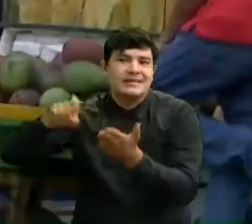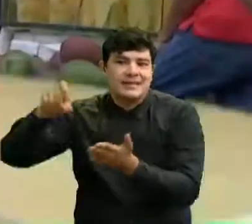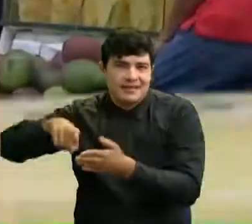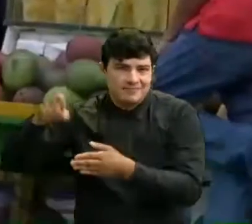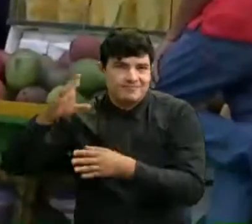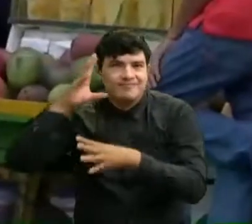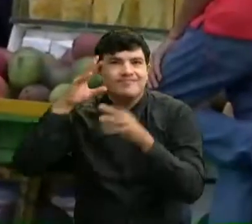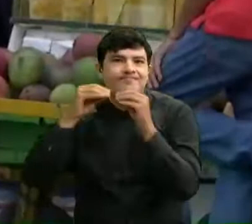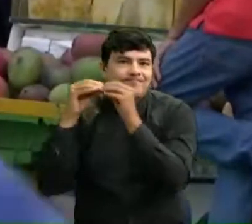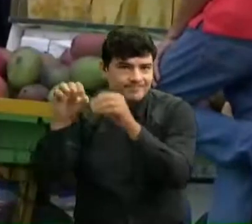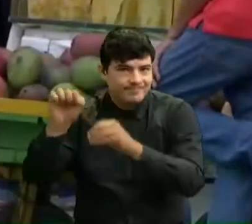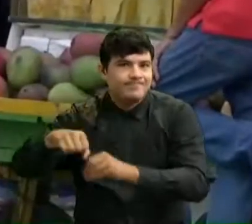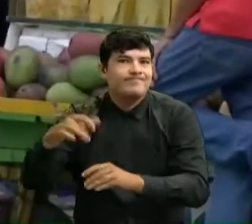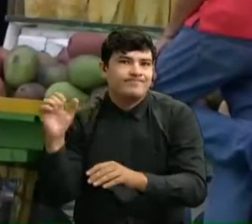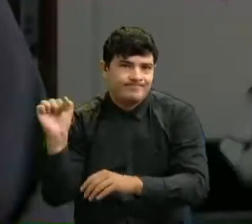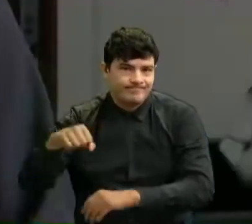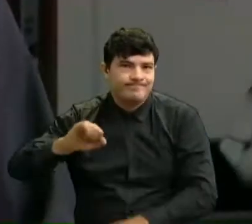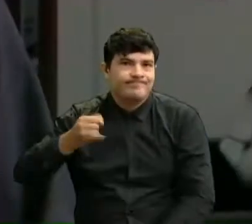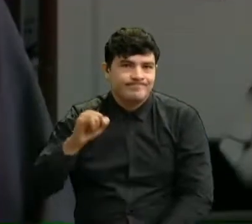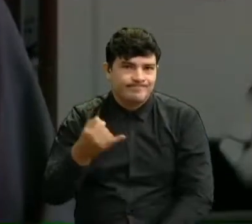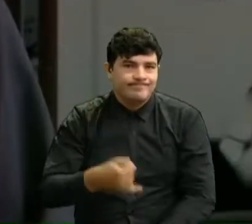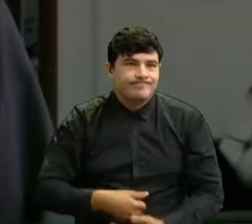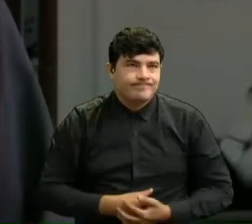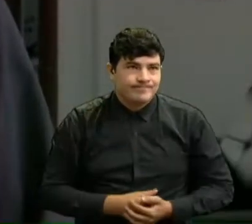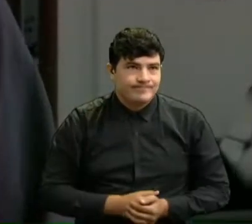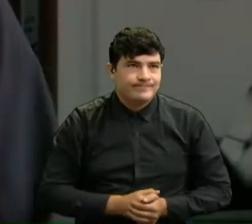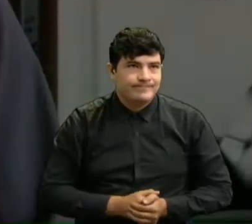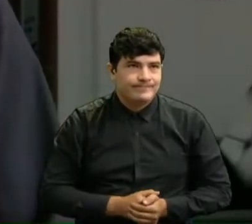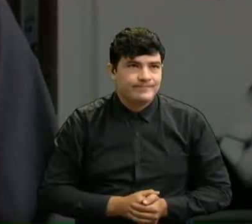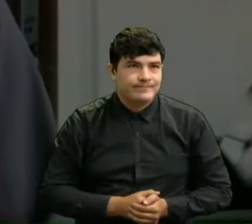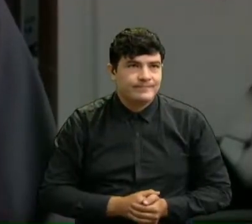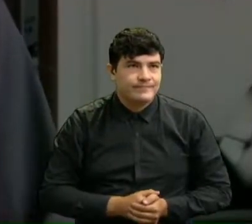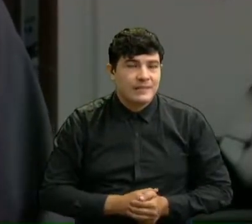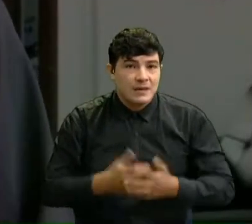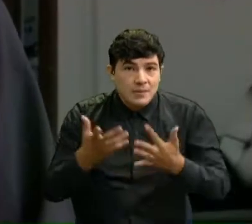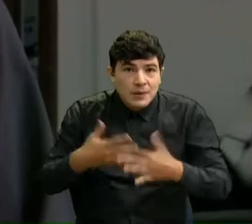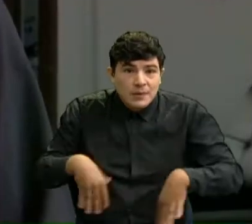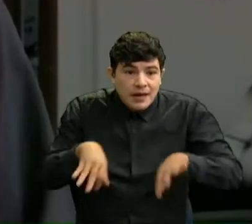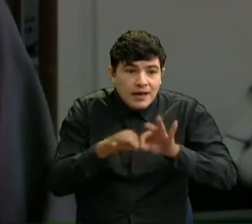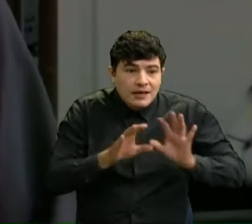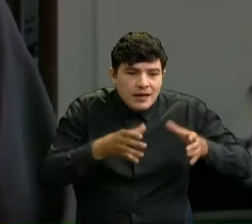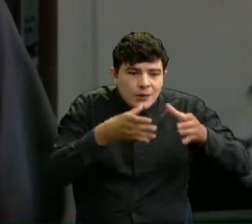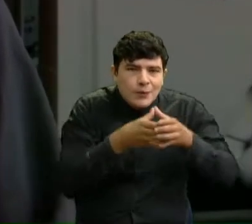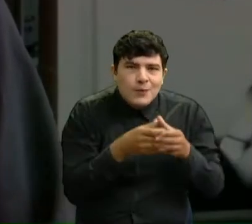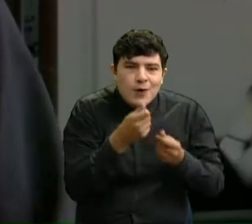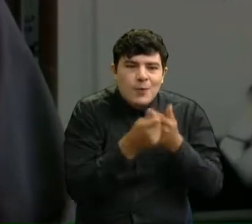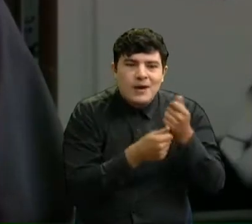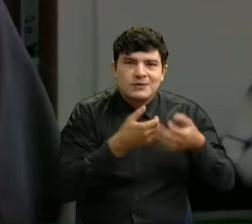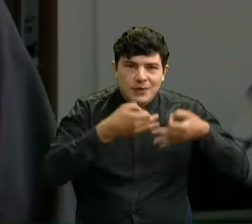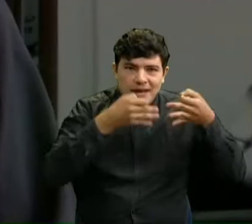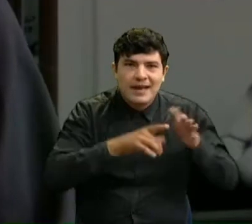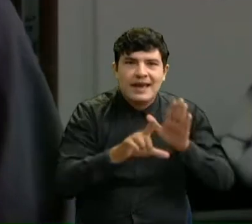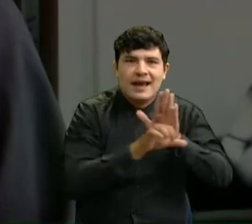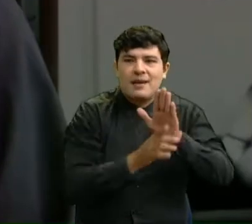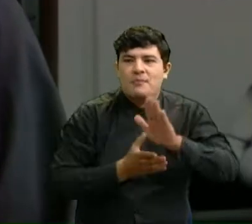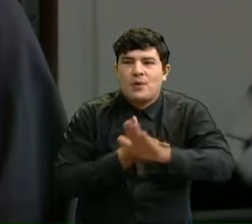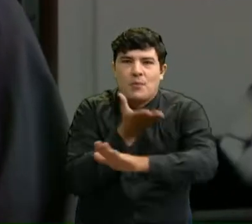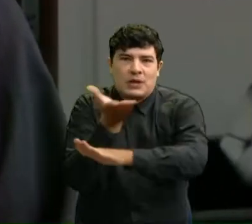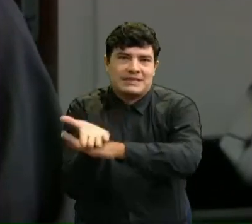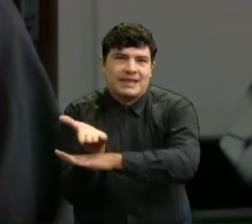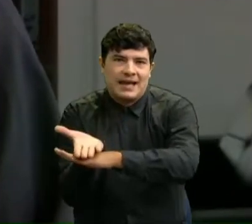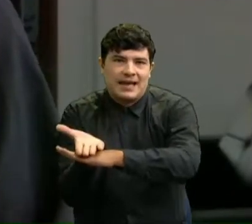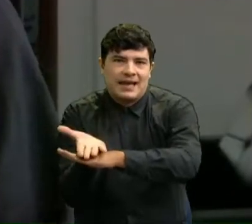santandereana. Y lo más importante, esta petición donde el comercio formal ha hecho una estrategia fundamental para garantizar todos los aforos